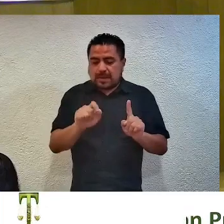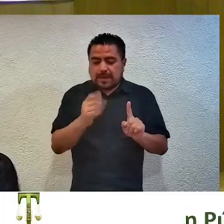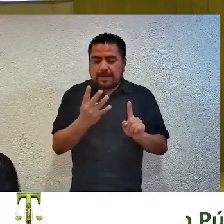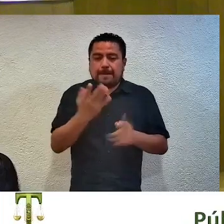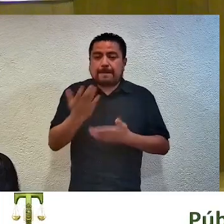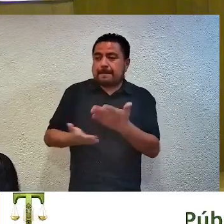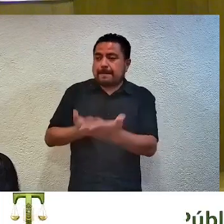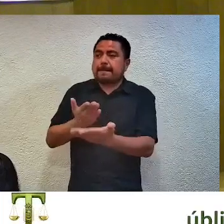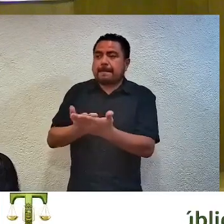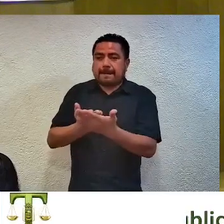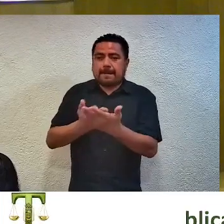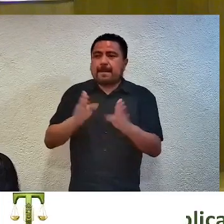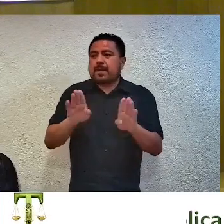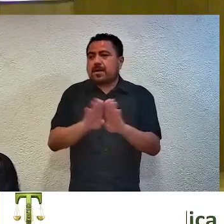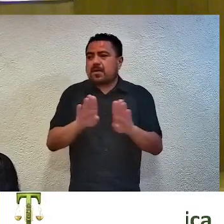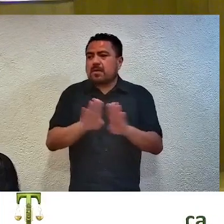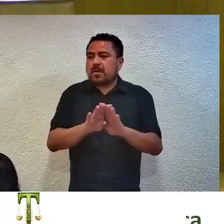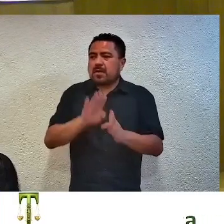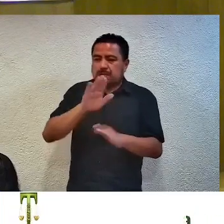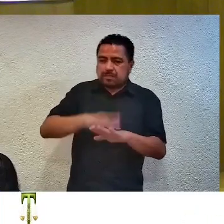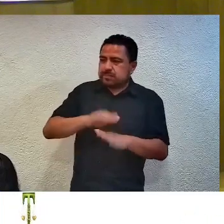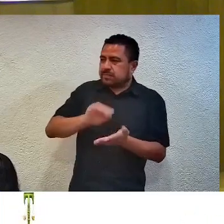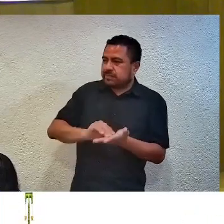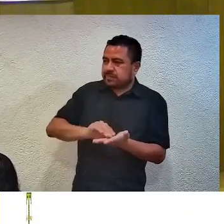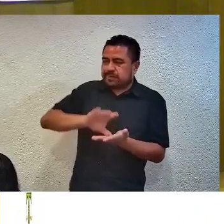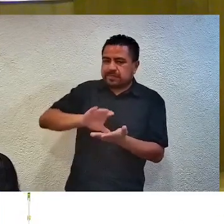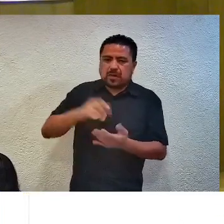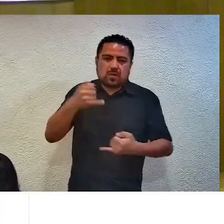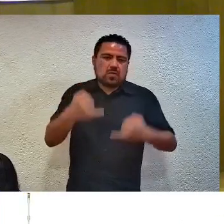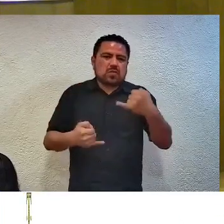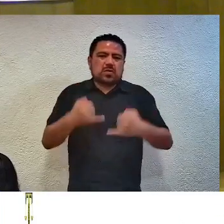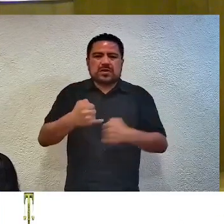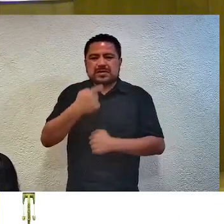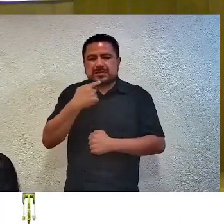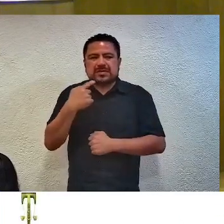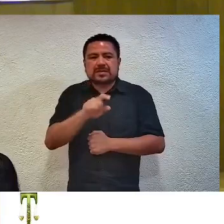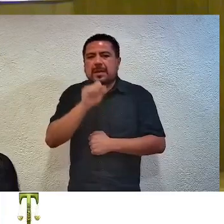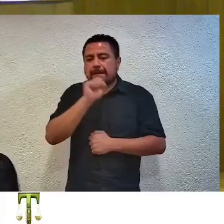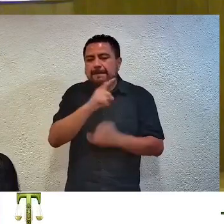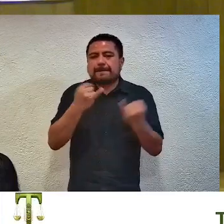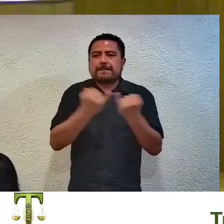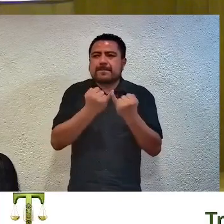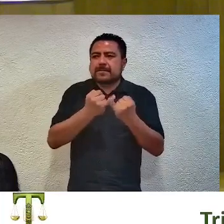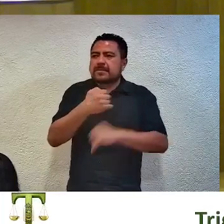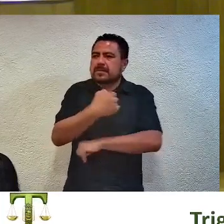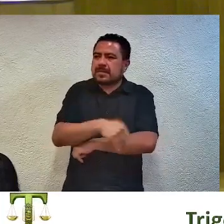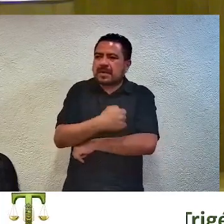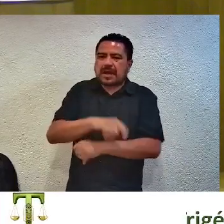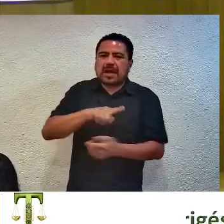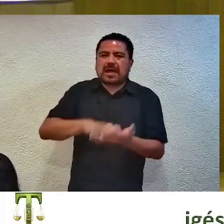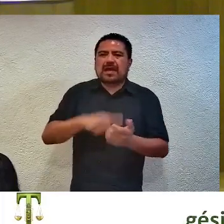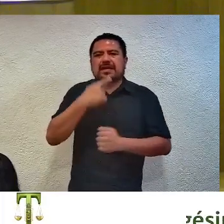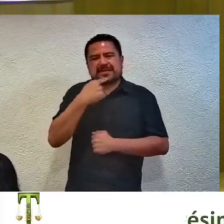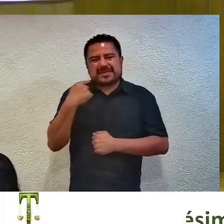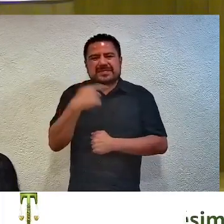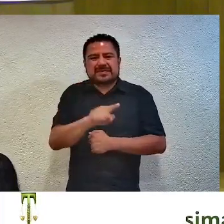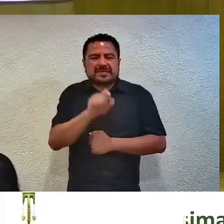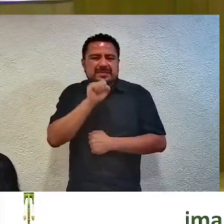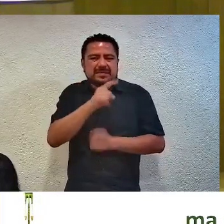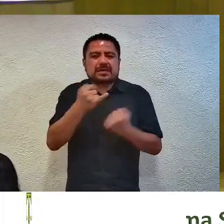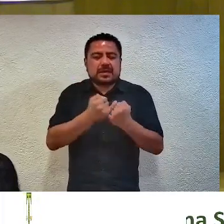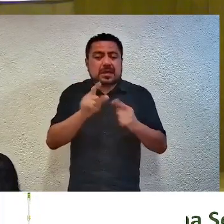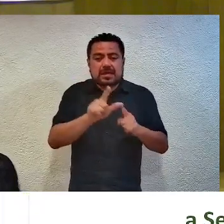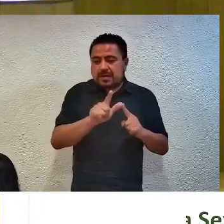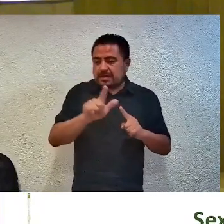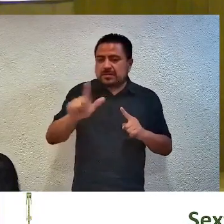propone declarar, por un lado, la acumulación de los recursos y juicios citados y, por otro, parcialmente fundados los medios impugnativos, en